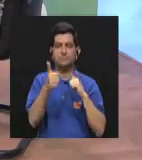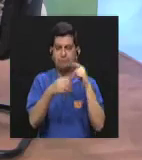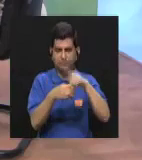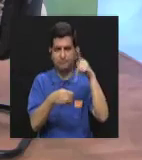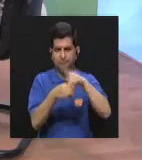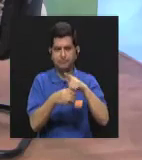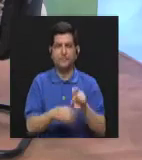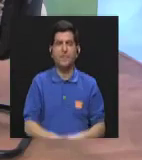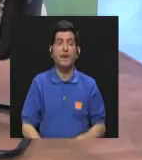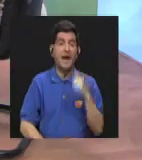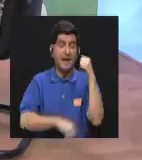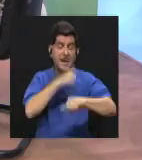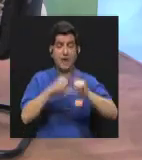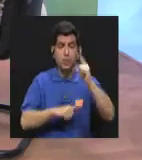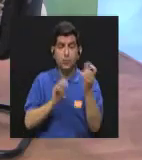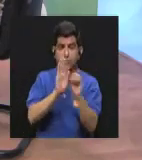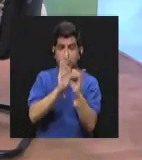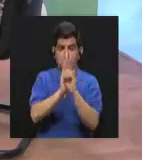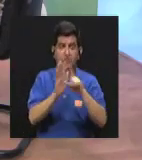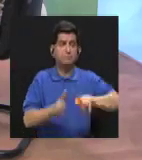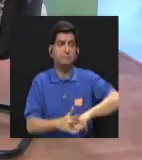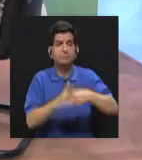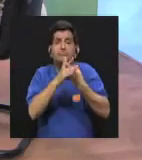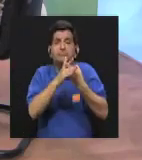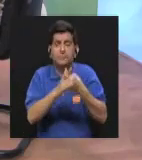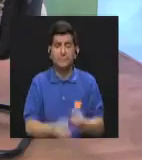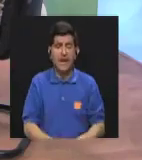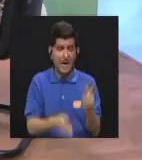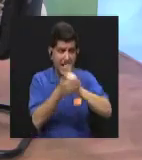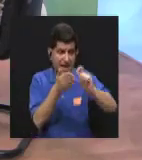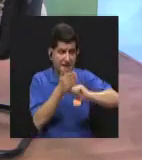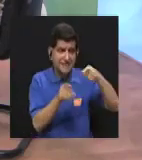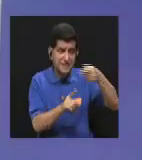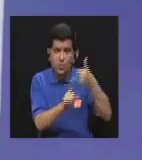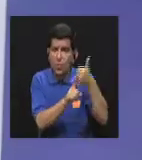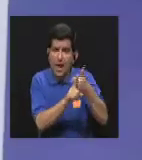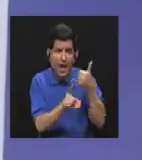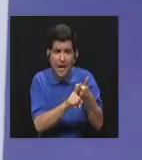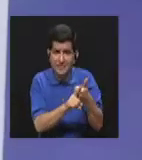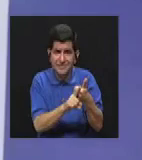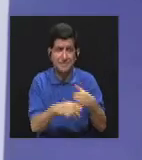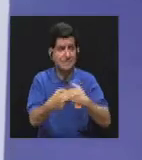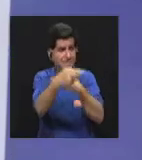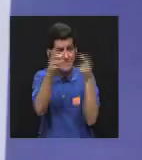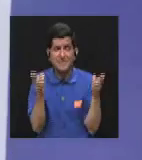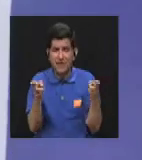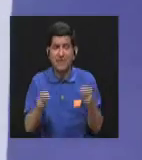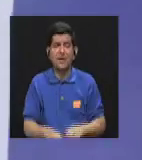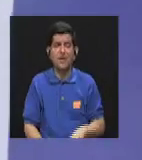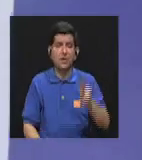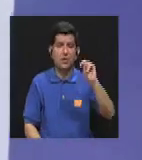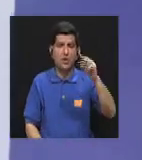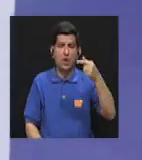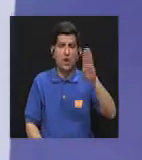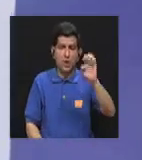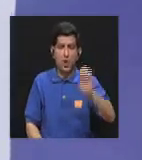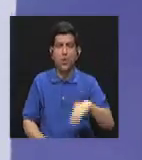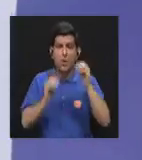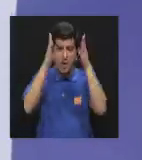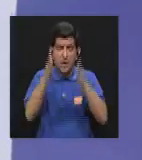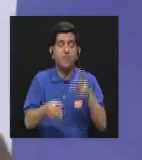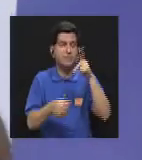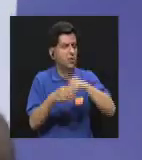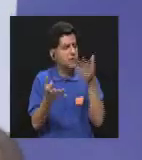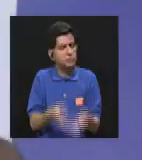ellos están ahí. Hay que entender que la lucha por la cedulación nace de las escuelas. en las escuelas de las regiones de la región Nove. Y